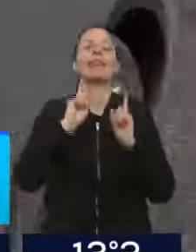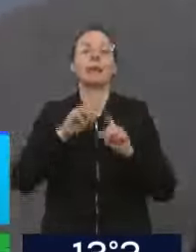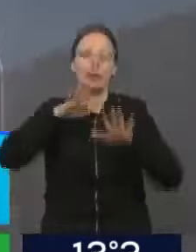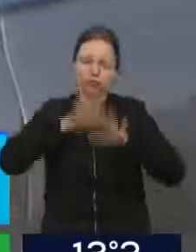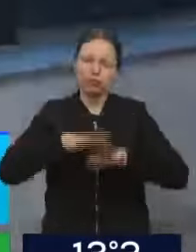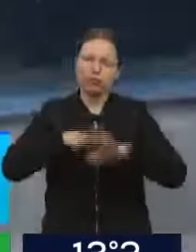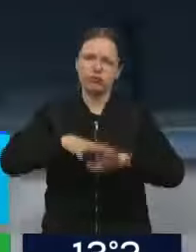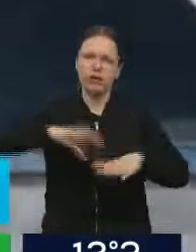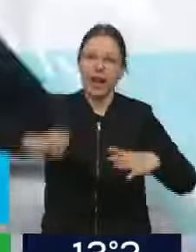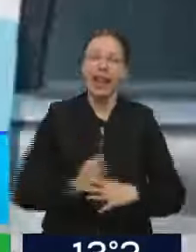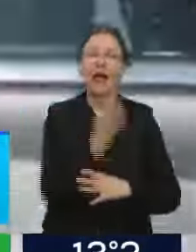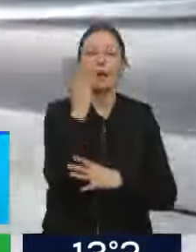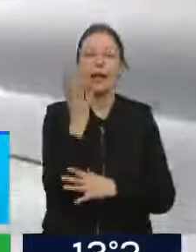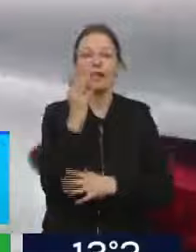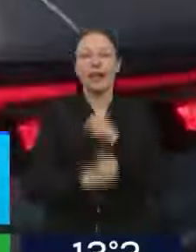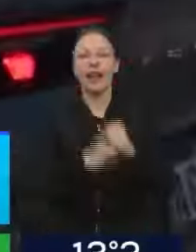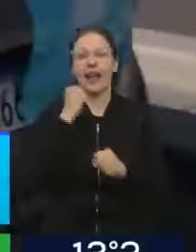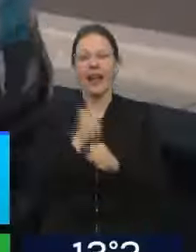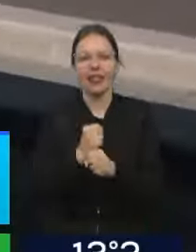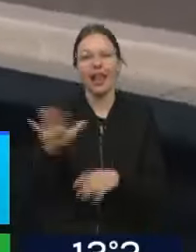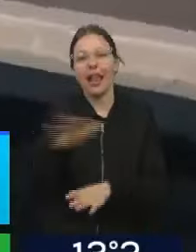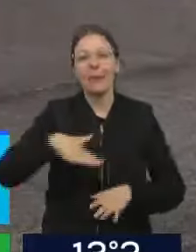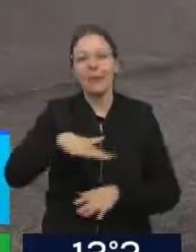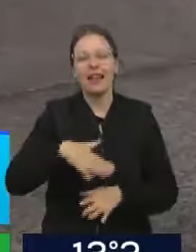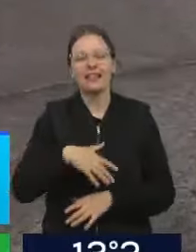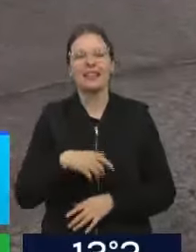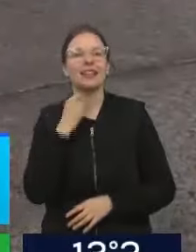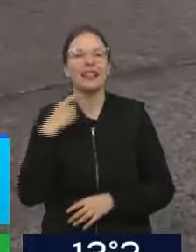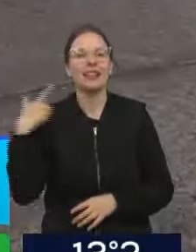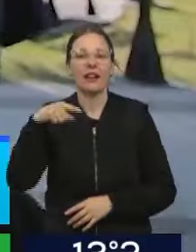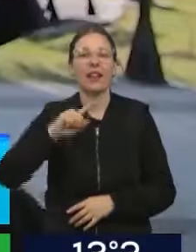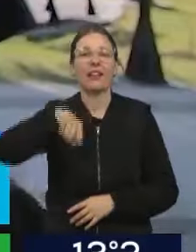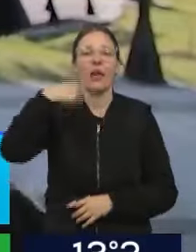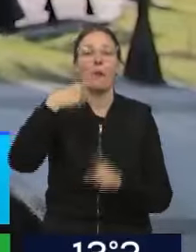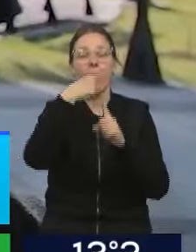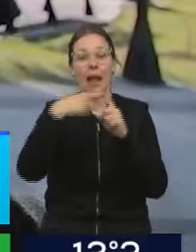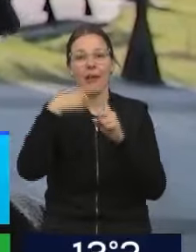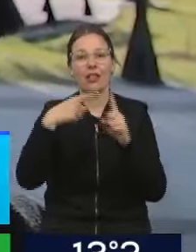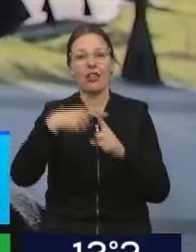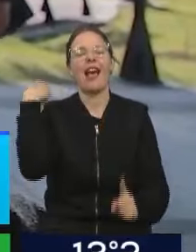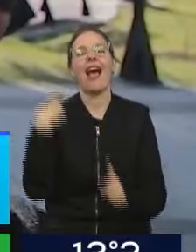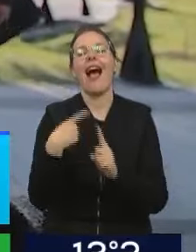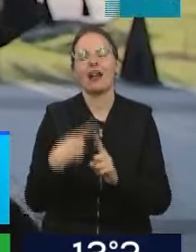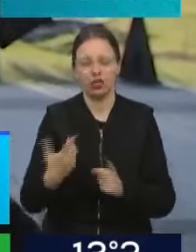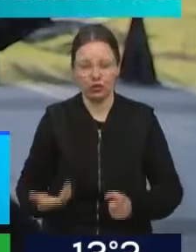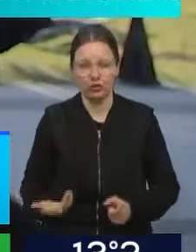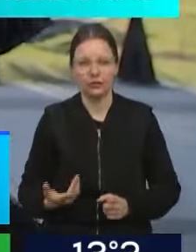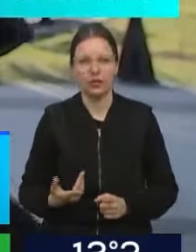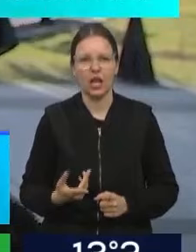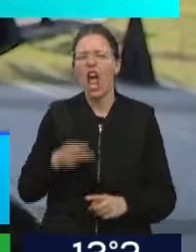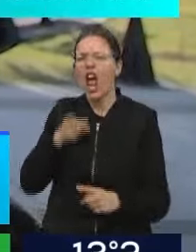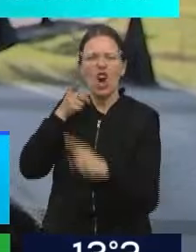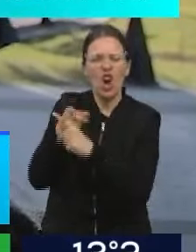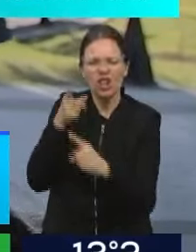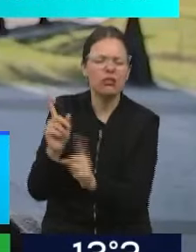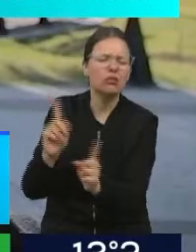mañana hasta la Plaza Departamental de San Rafael y al mediodía hicieron un acto. Esto no va en contra de nadie, sino que es un reclamo hacia